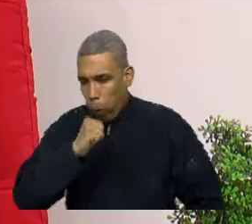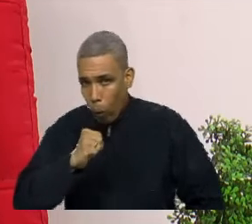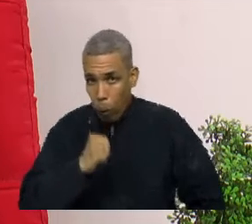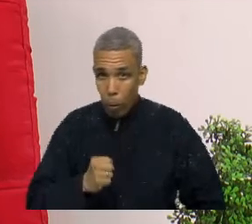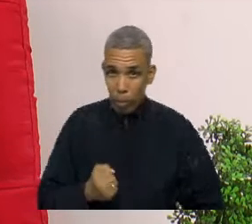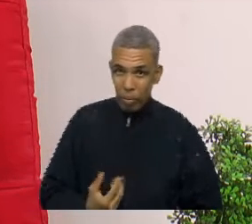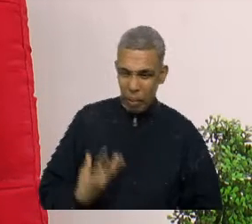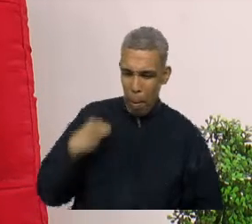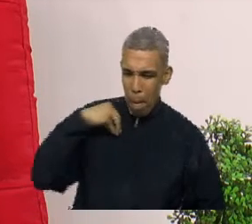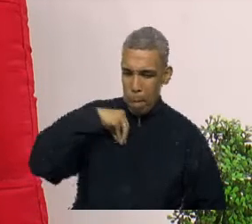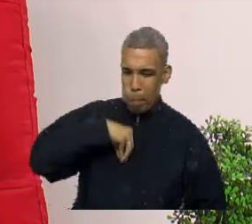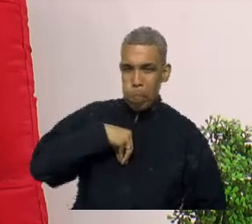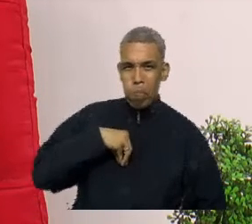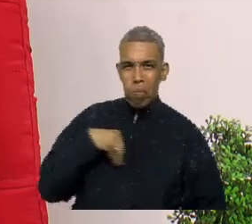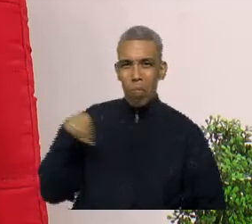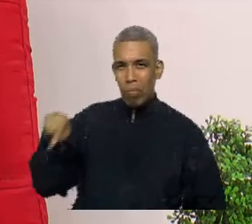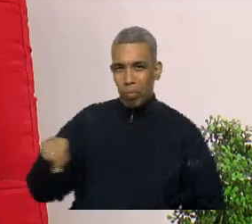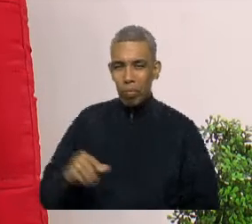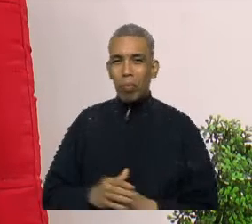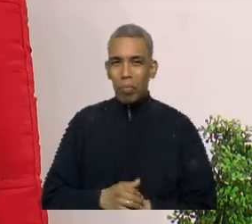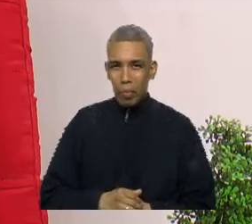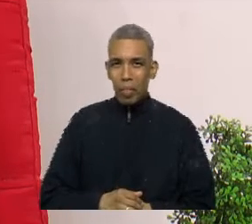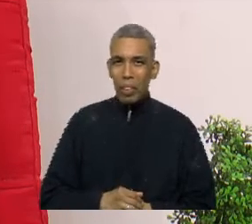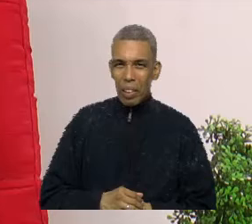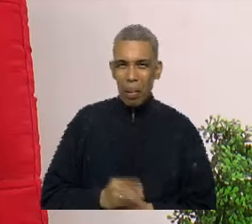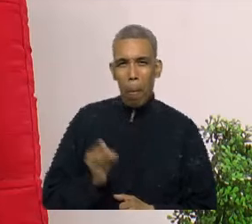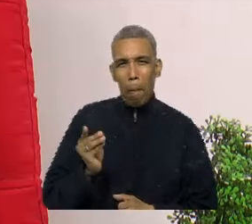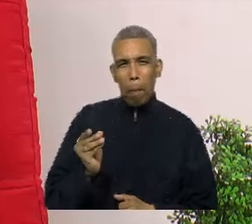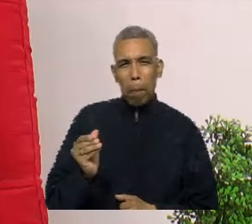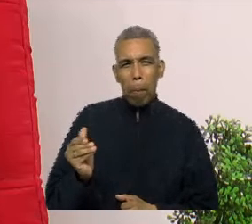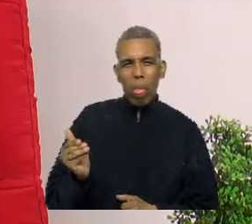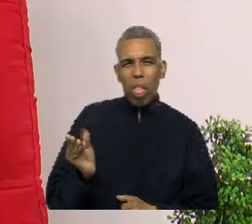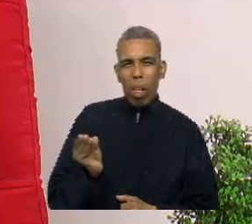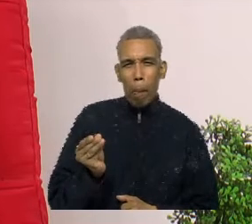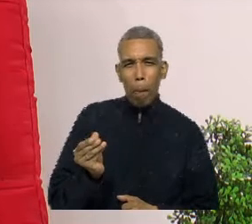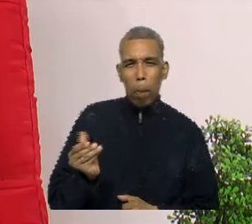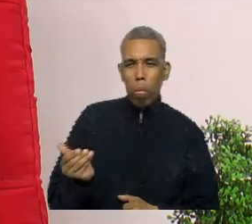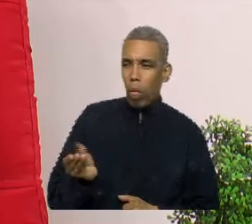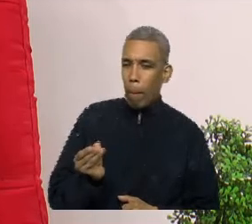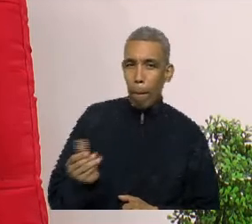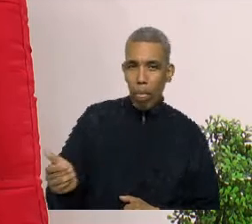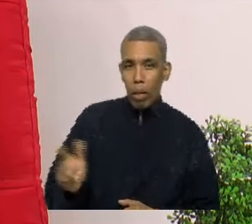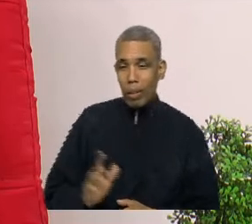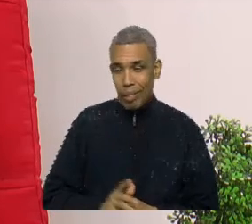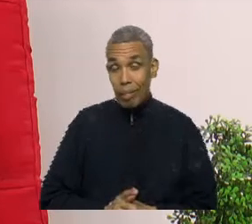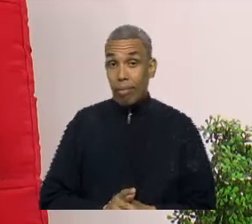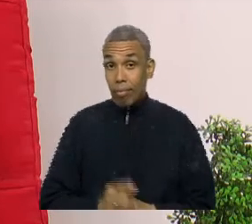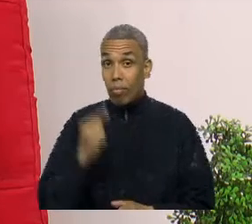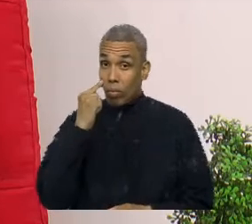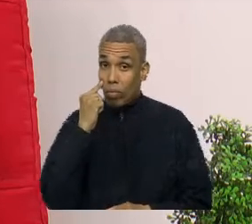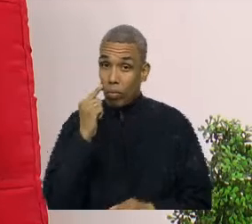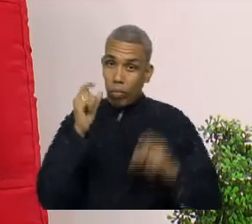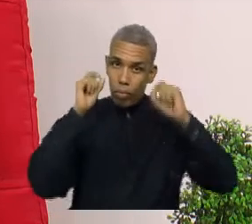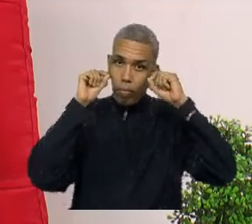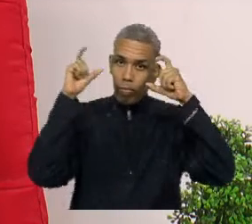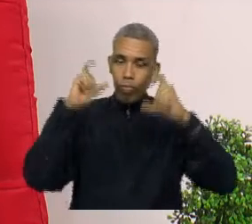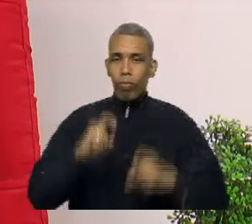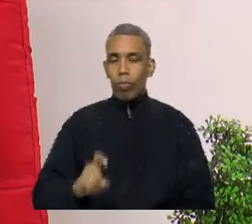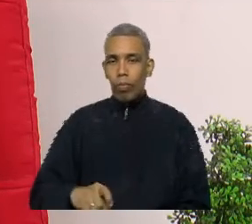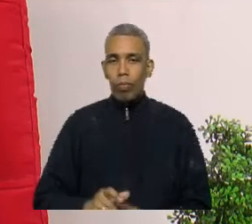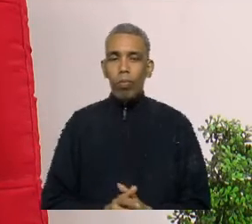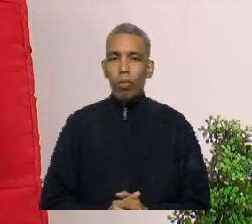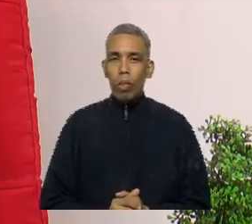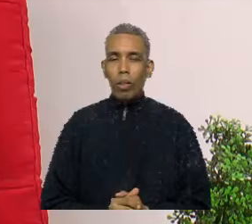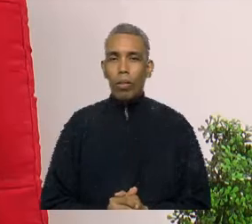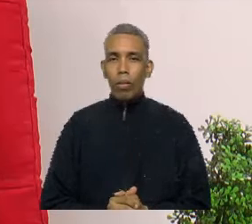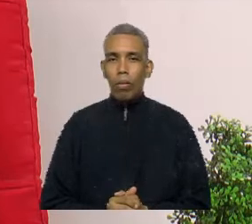este instante, ya la cosa es un poco más difícil, pero no imposible. Entonces, en estos casos utilizamos, ya sea como